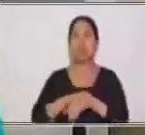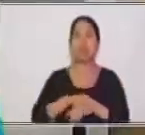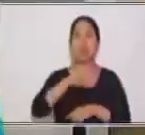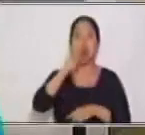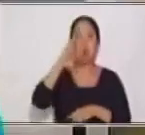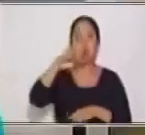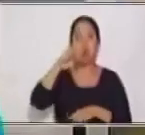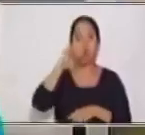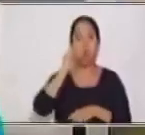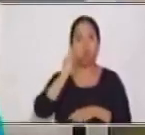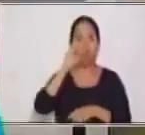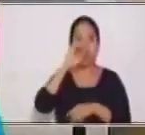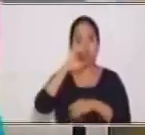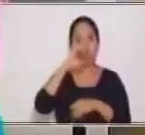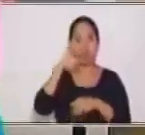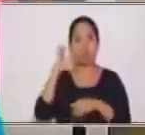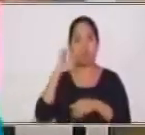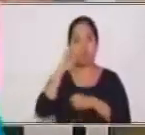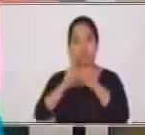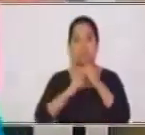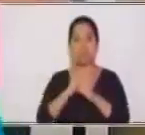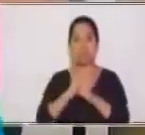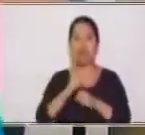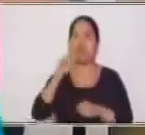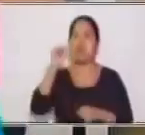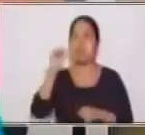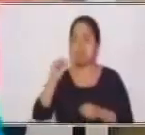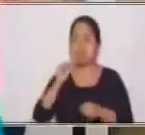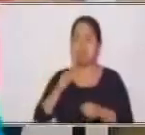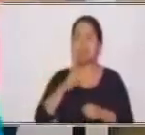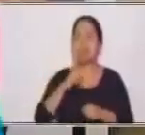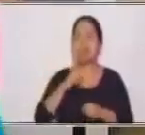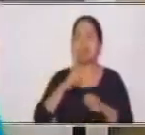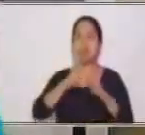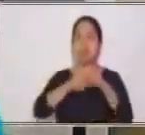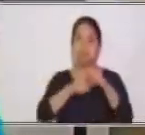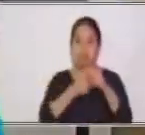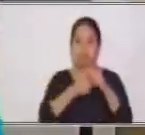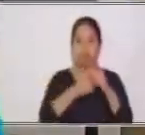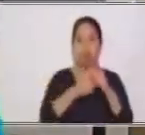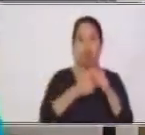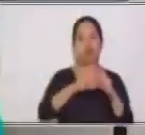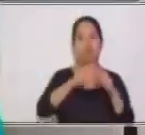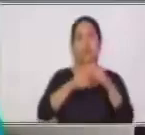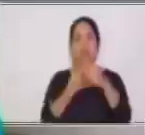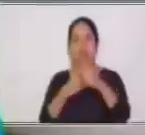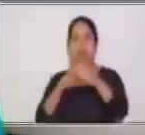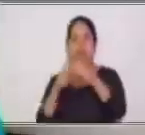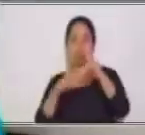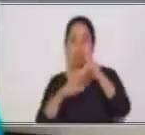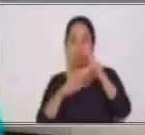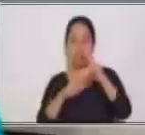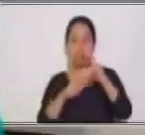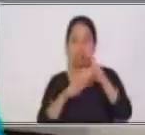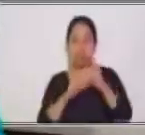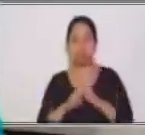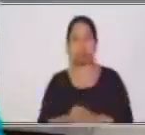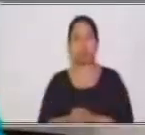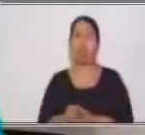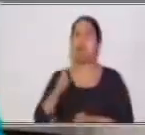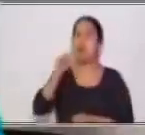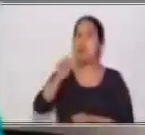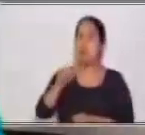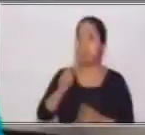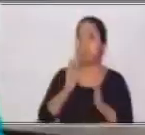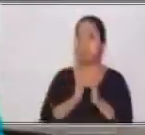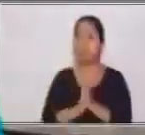porque su nombre en inglés sí corresponde a esas iniciales. Muy bien, entonces te corresponde observar